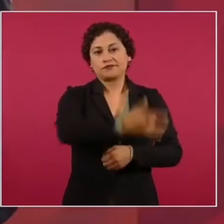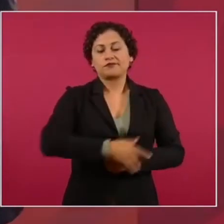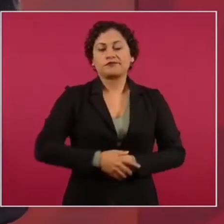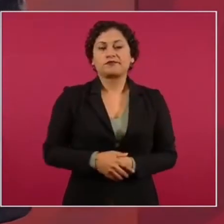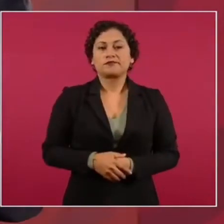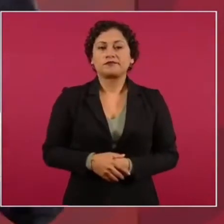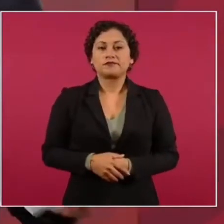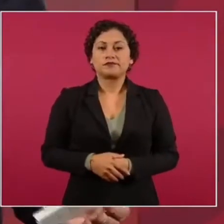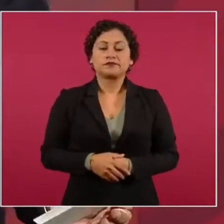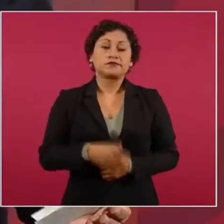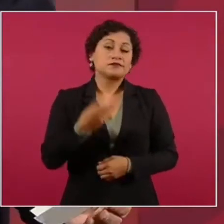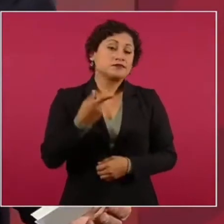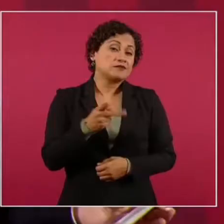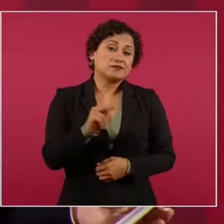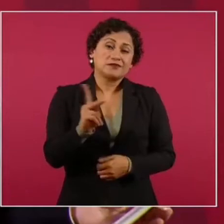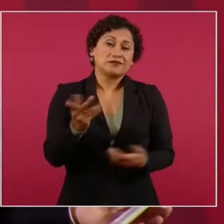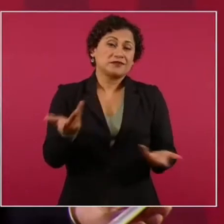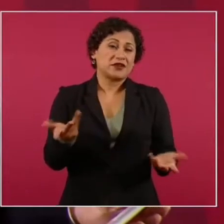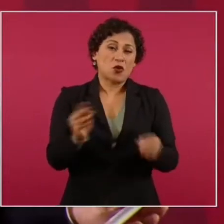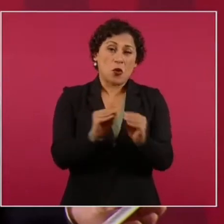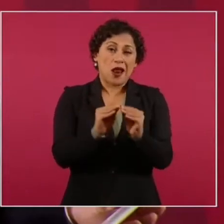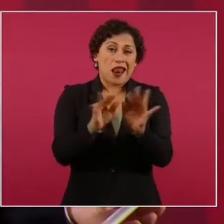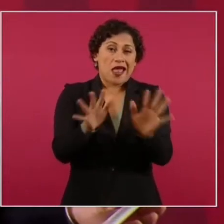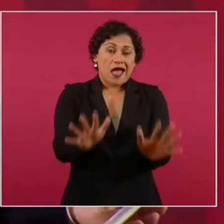Pero como en todo gobierno,